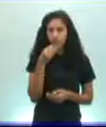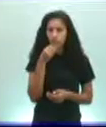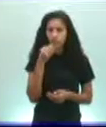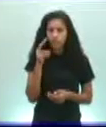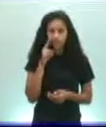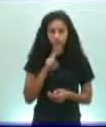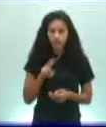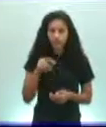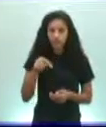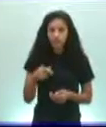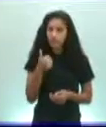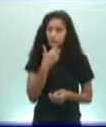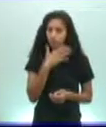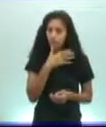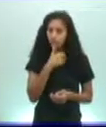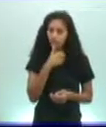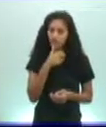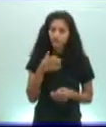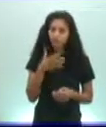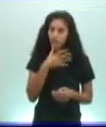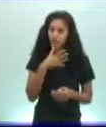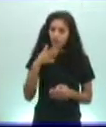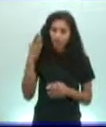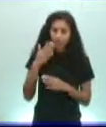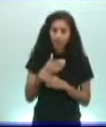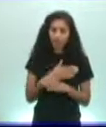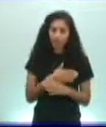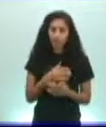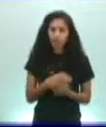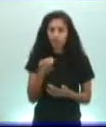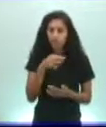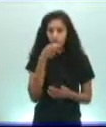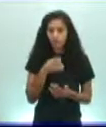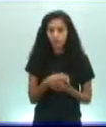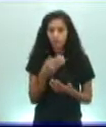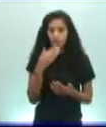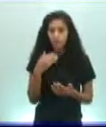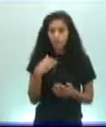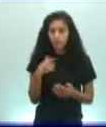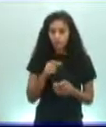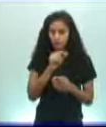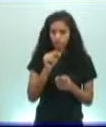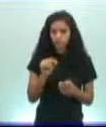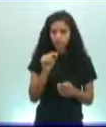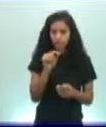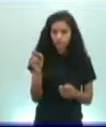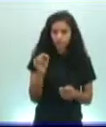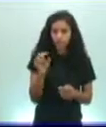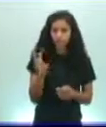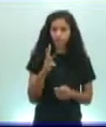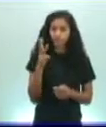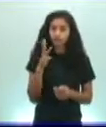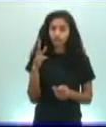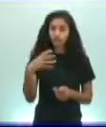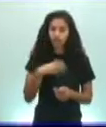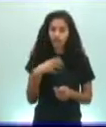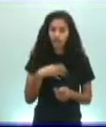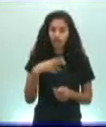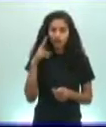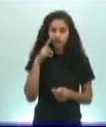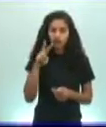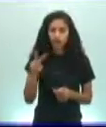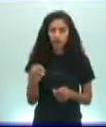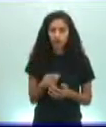aplicar algo parecido a lo que hicimos en el inciso A. Pero como la raíz es cúbica, tendríamos que